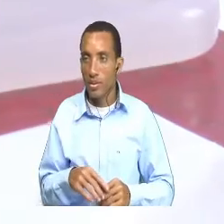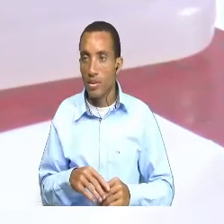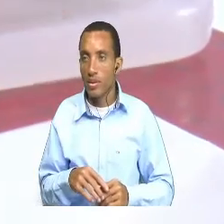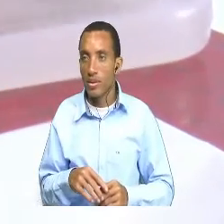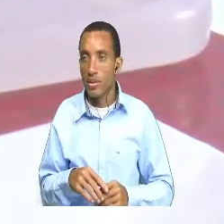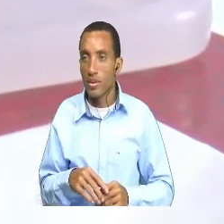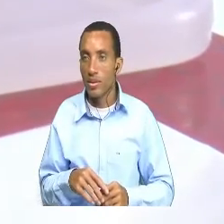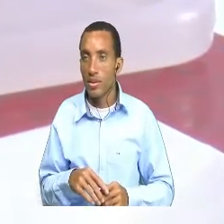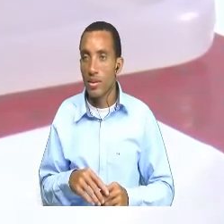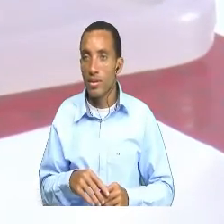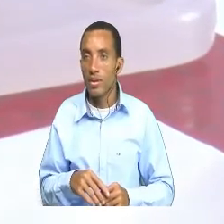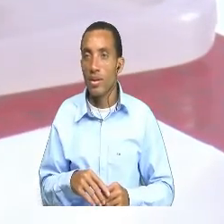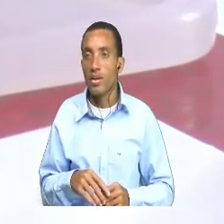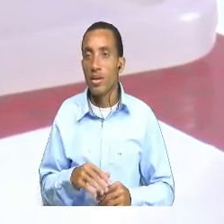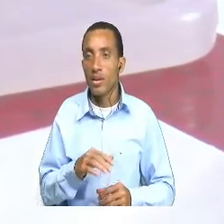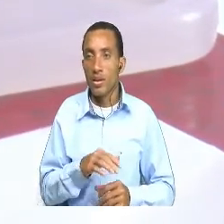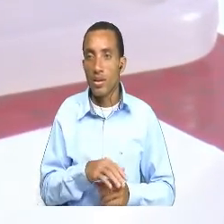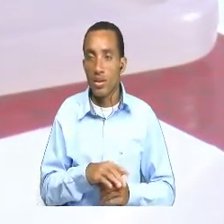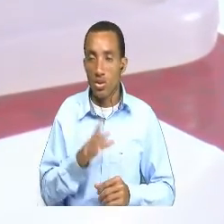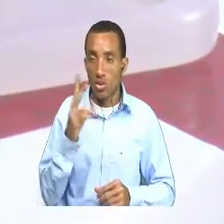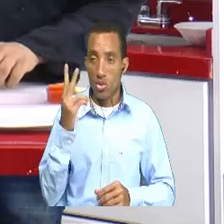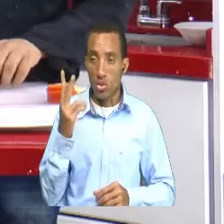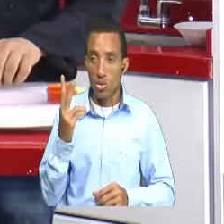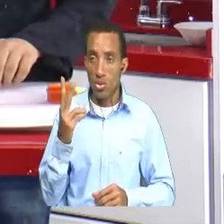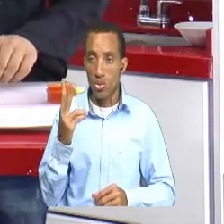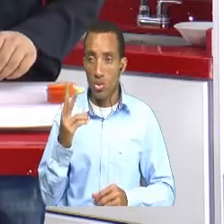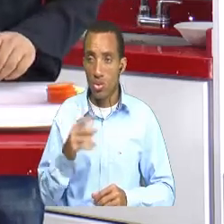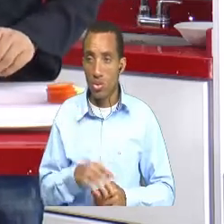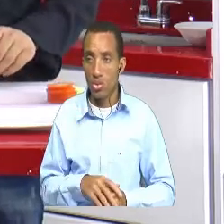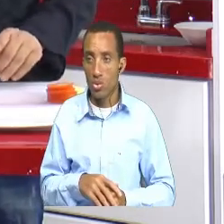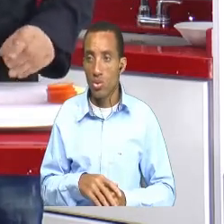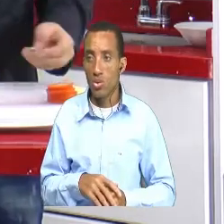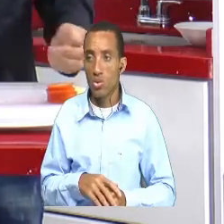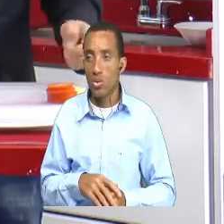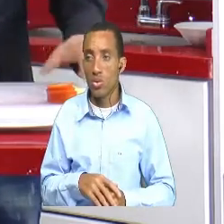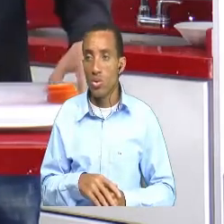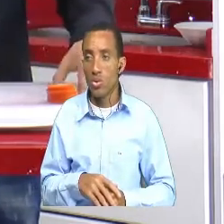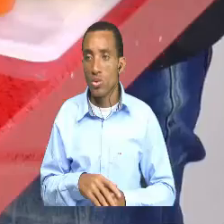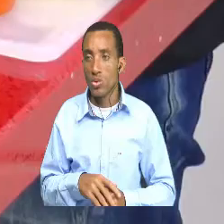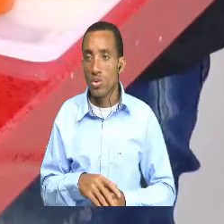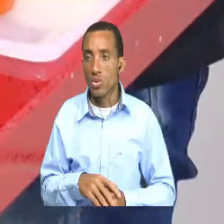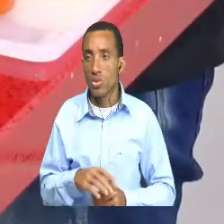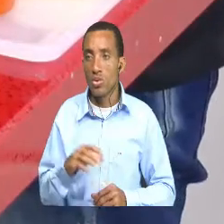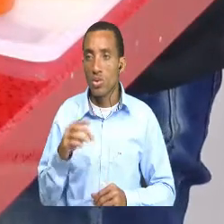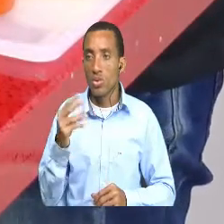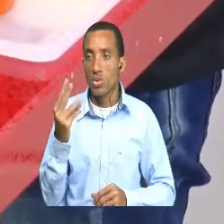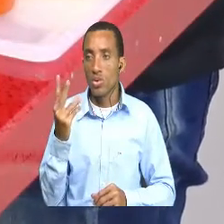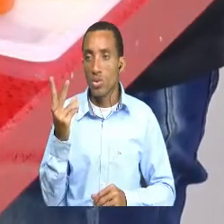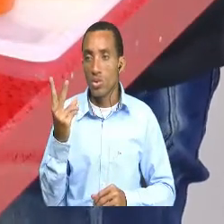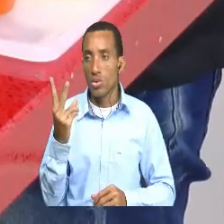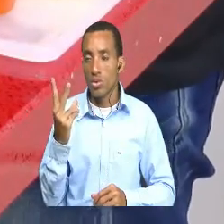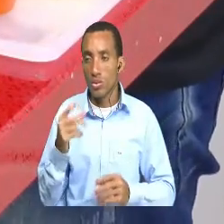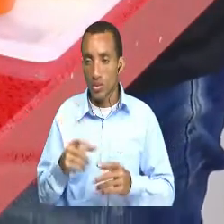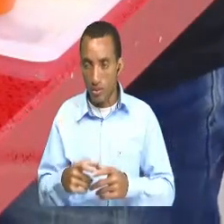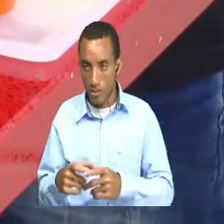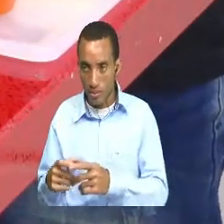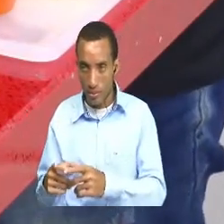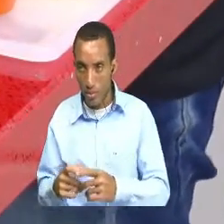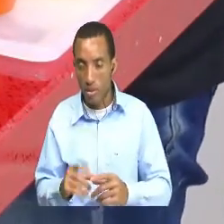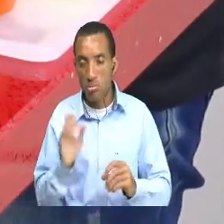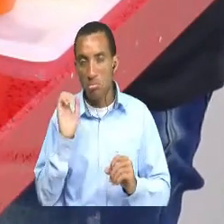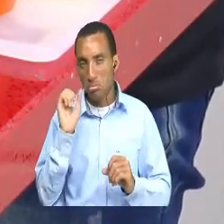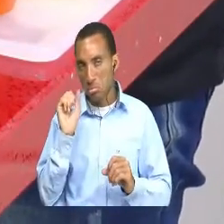salen dos de ese pedacito salen todos pero al igual en casa lo pueden hacer más